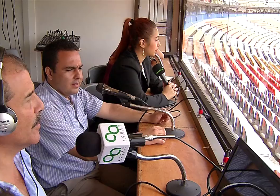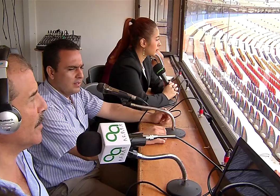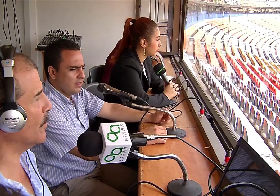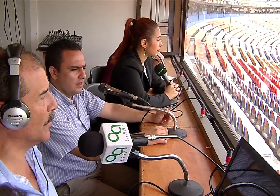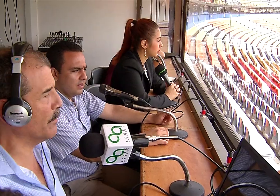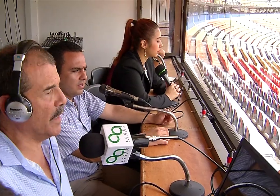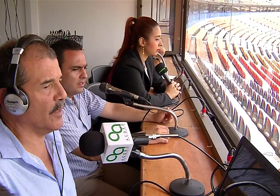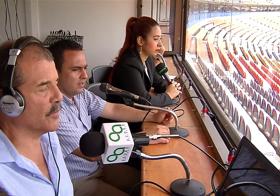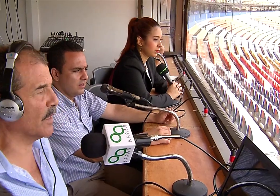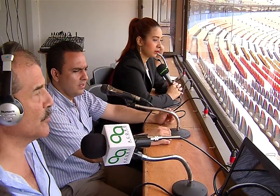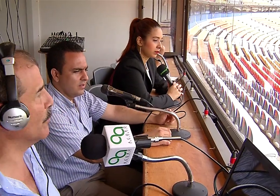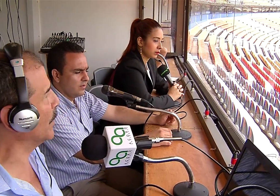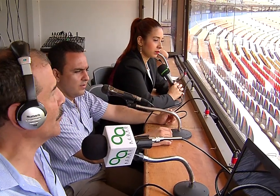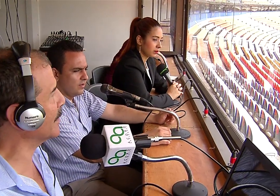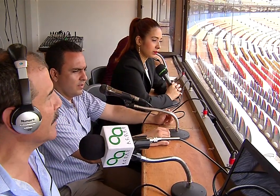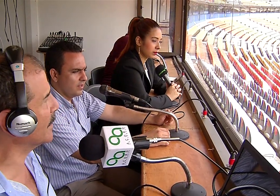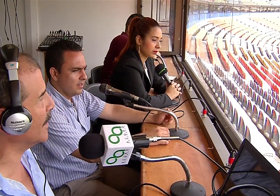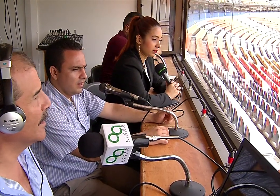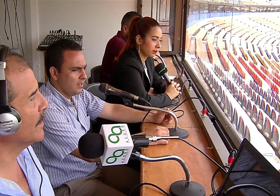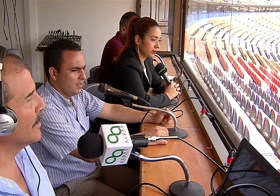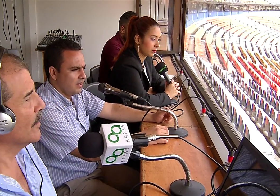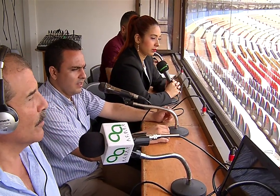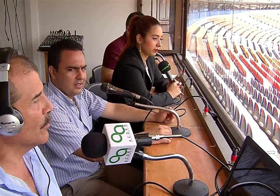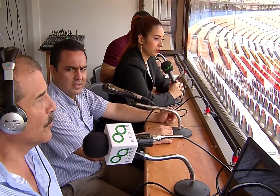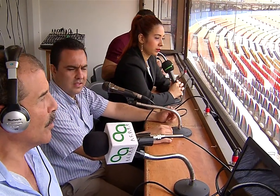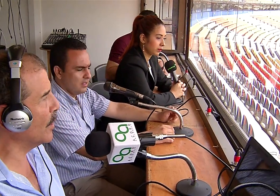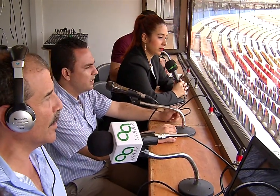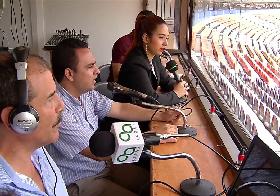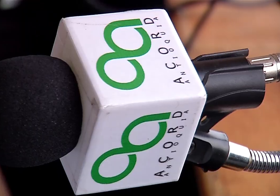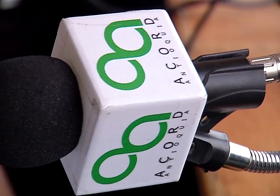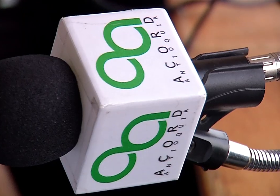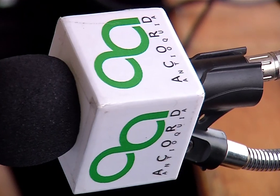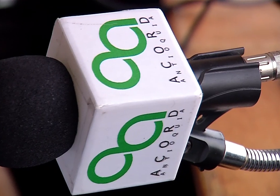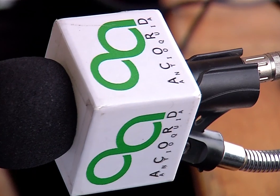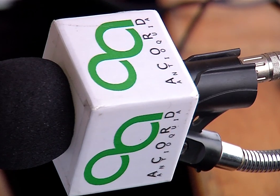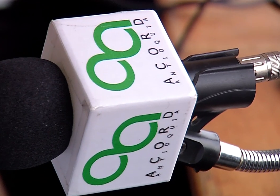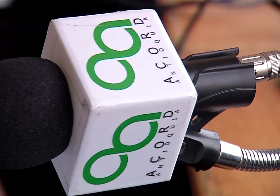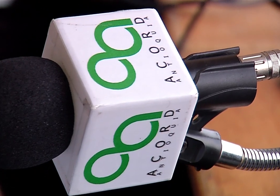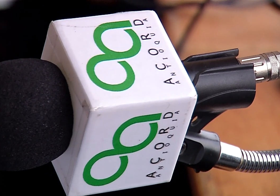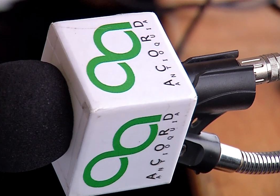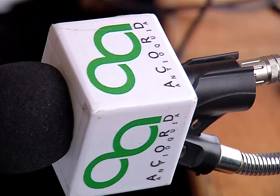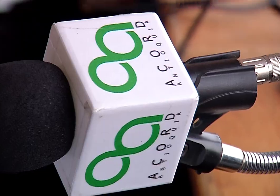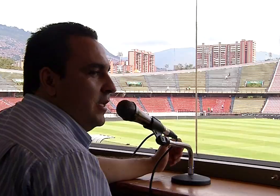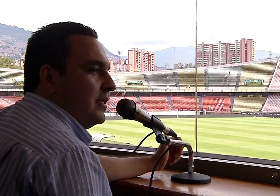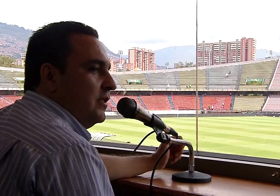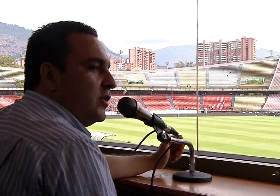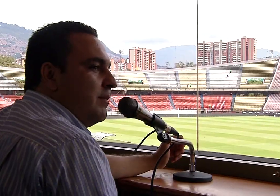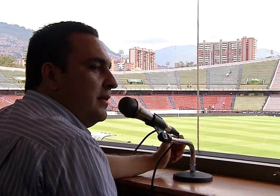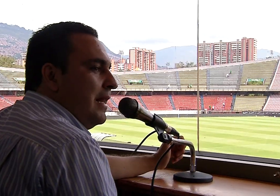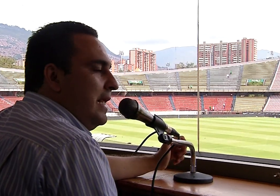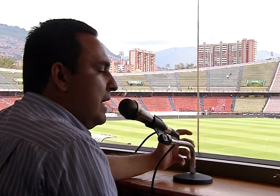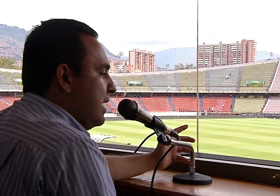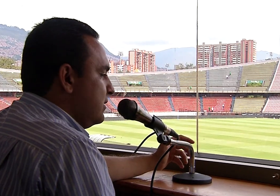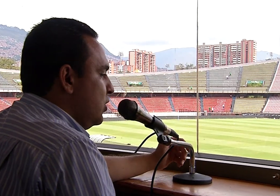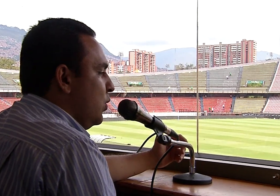deporte aficionado, bienvenidos. Estamos cumpliendo la cita con todo el deporte de nuestro departamento.